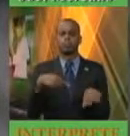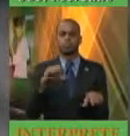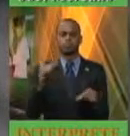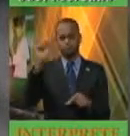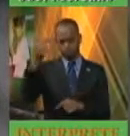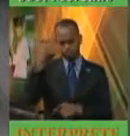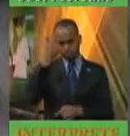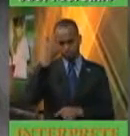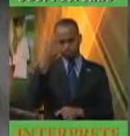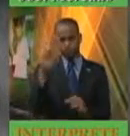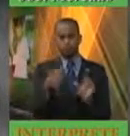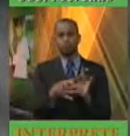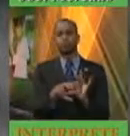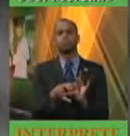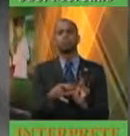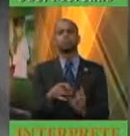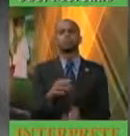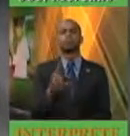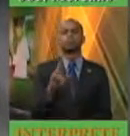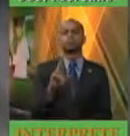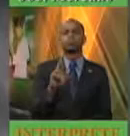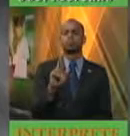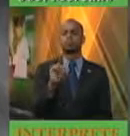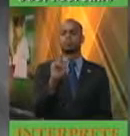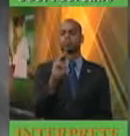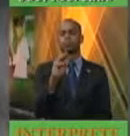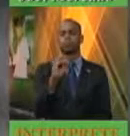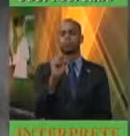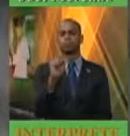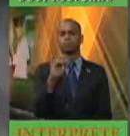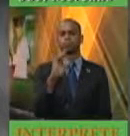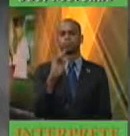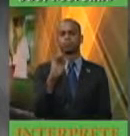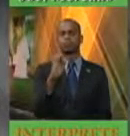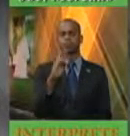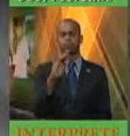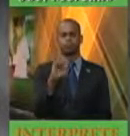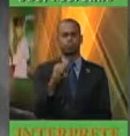gobierno de Ramón Cáceres,